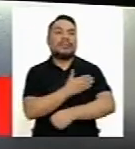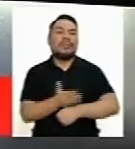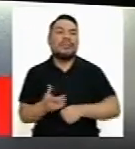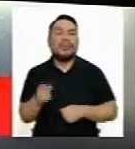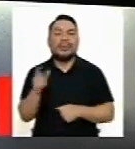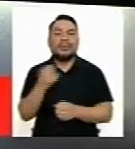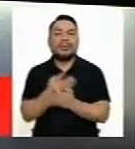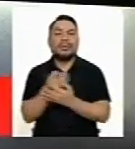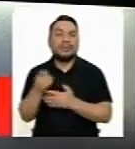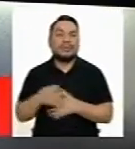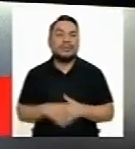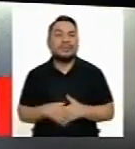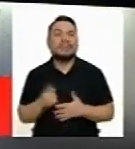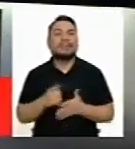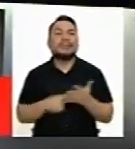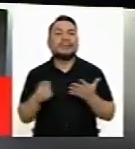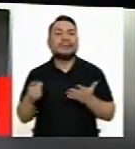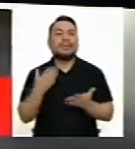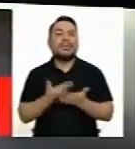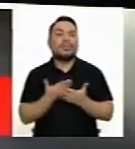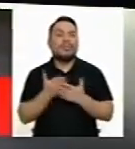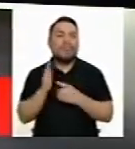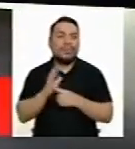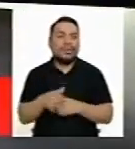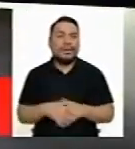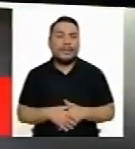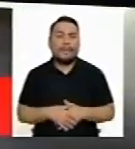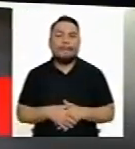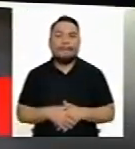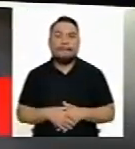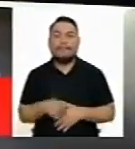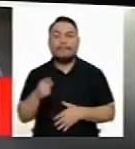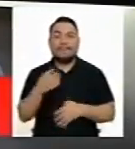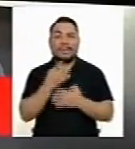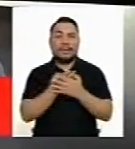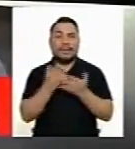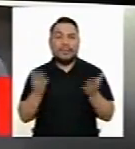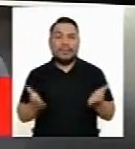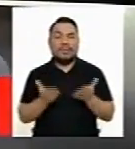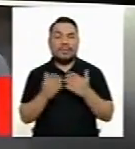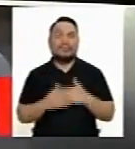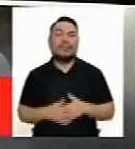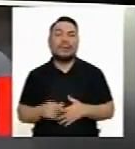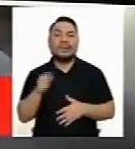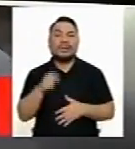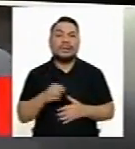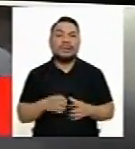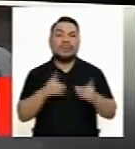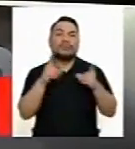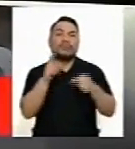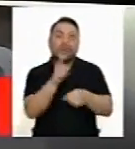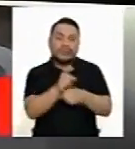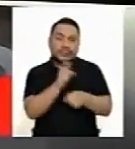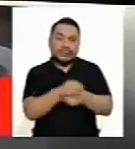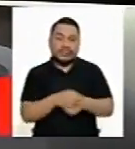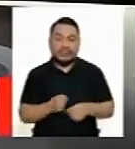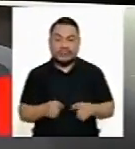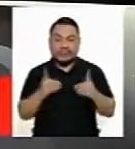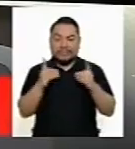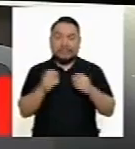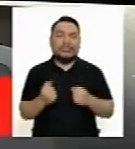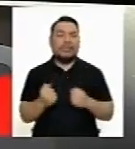de los internos, o qué capacidades ellos demuestran? Bueno, pues el INPE promueve las actividades de resocialización como la educación. La educación es un componente